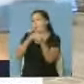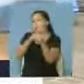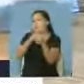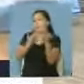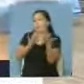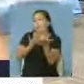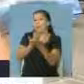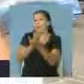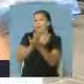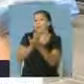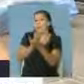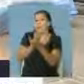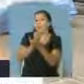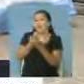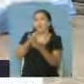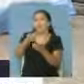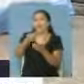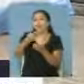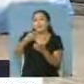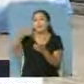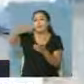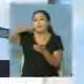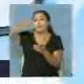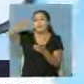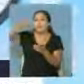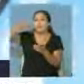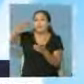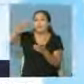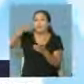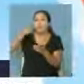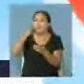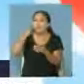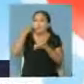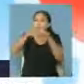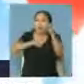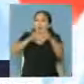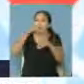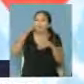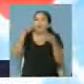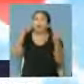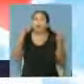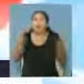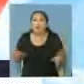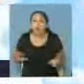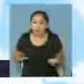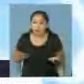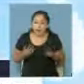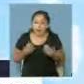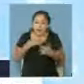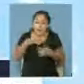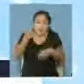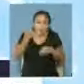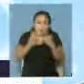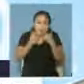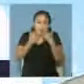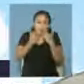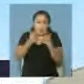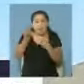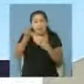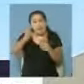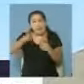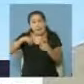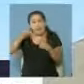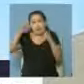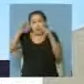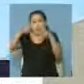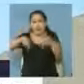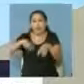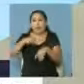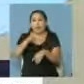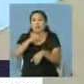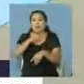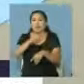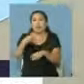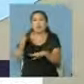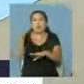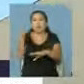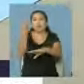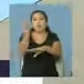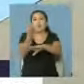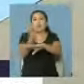que le pedimos al doctor Snope, que no sabemos cuál va a ser su postura radicalmente. Pero los que son de aquí